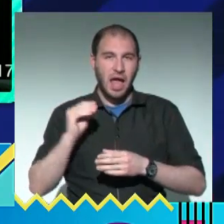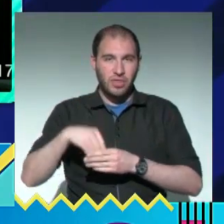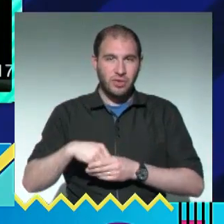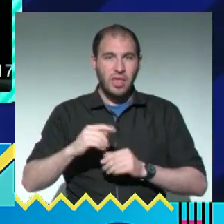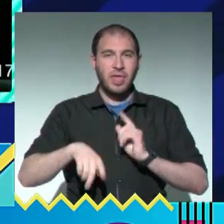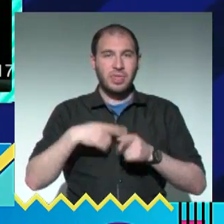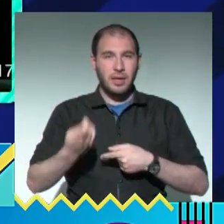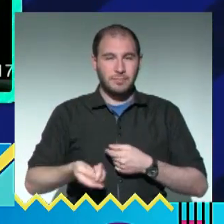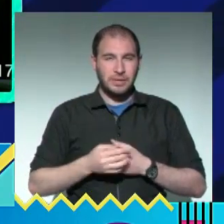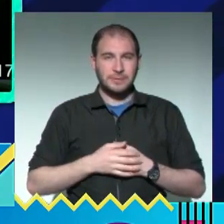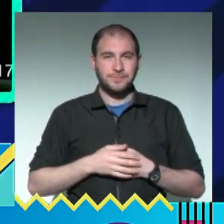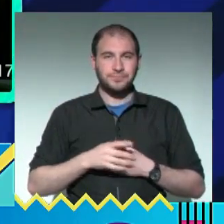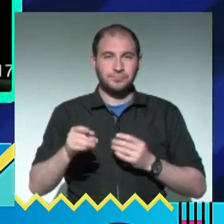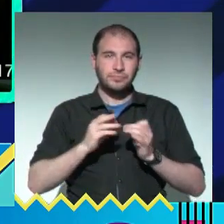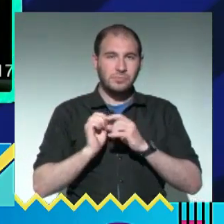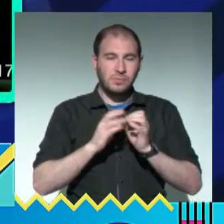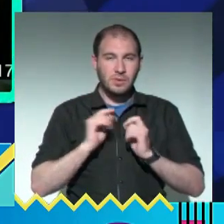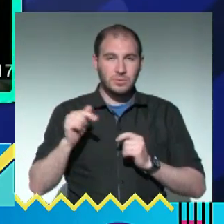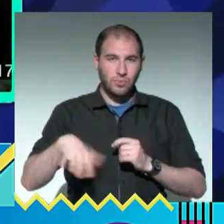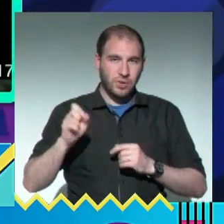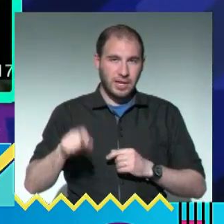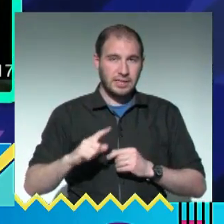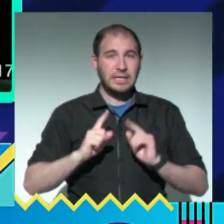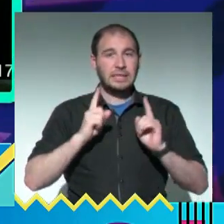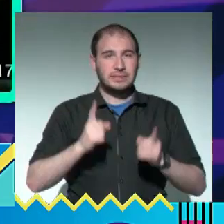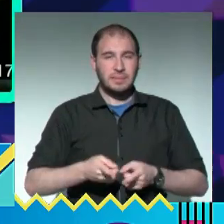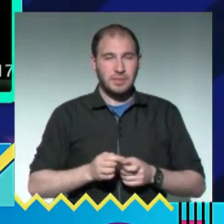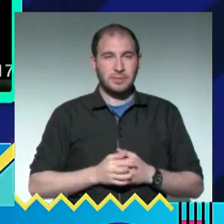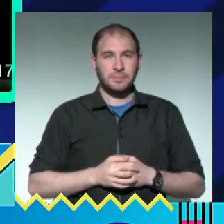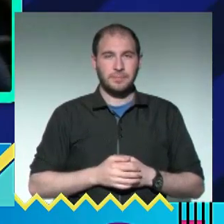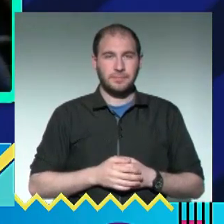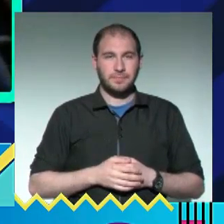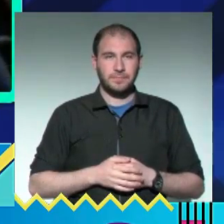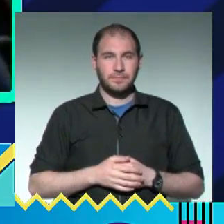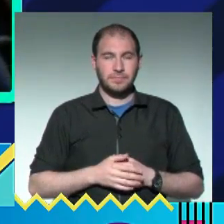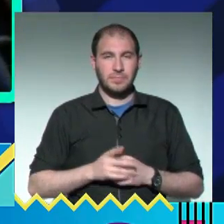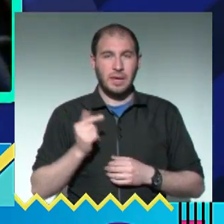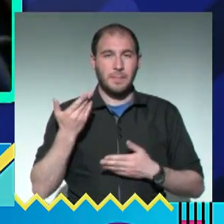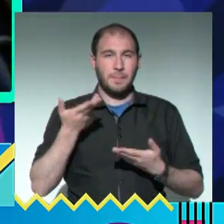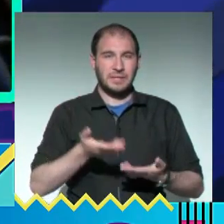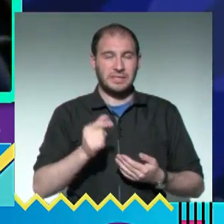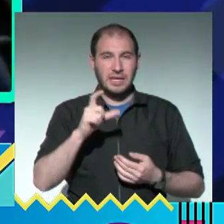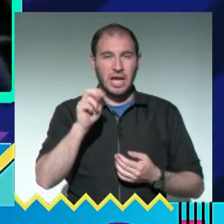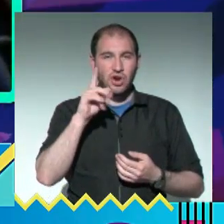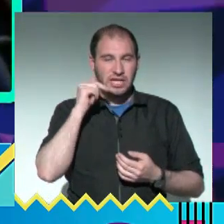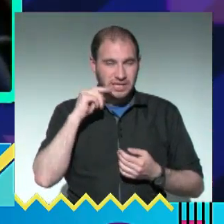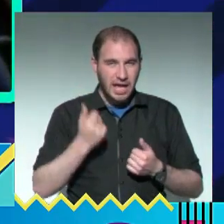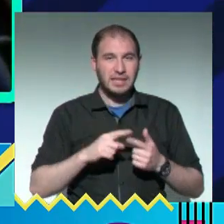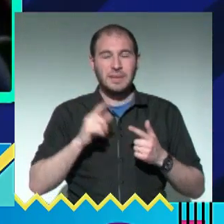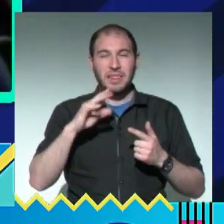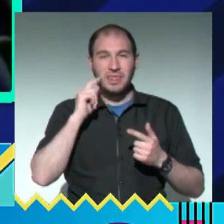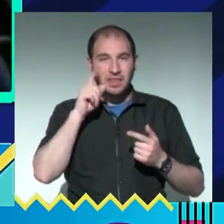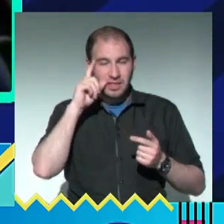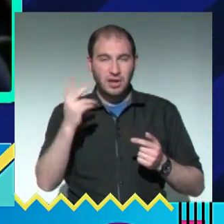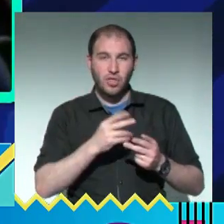ya empezar a darle el debate allí mismo. Y también ya se prevé, por supuesto, que se presente Carolina Stanley y también Dante